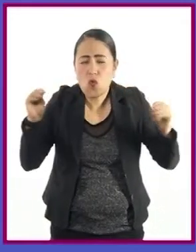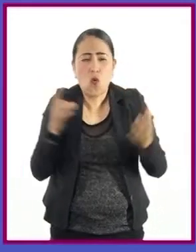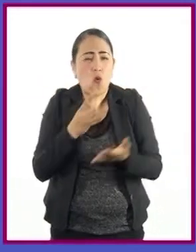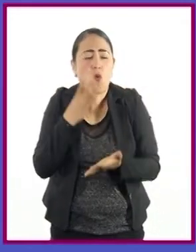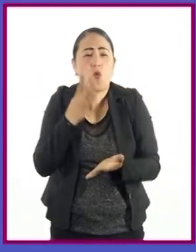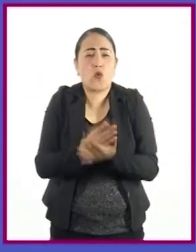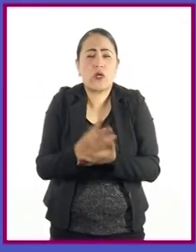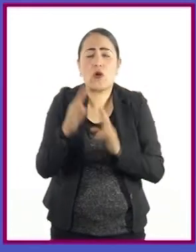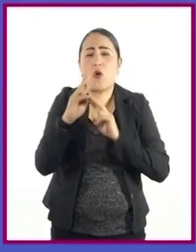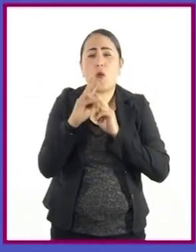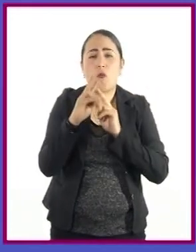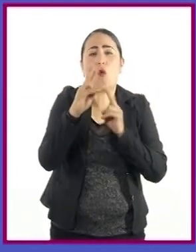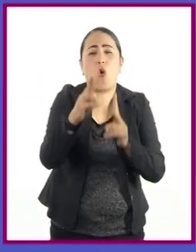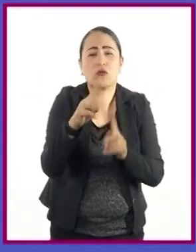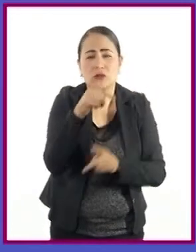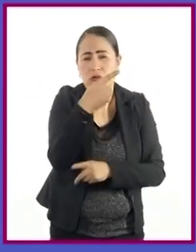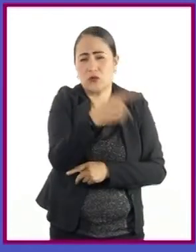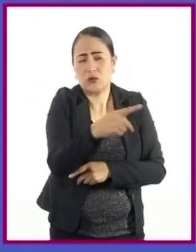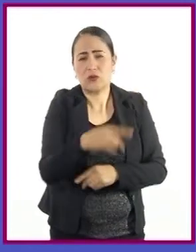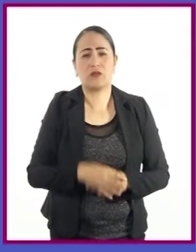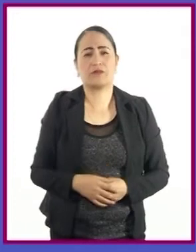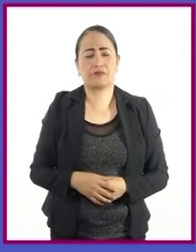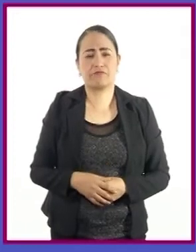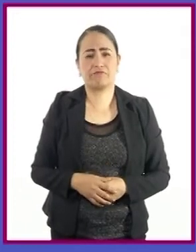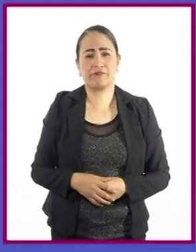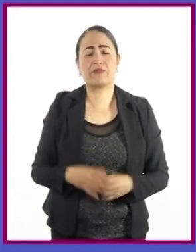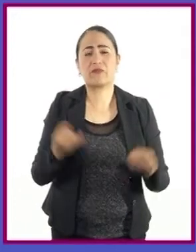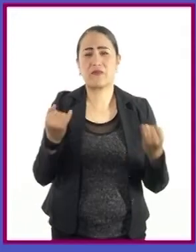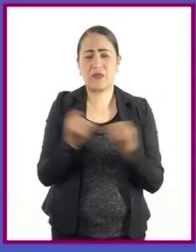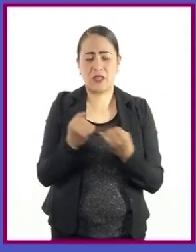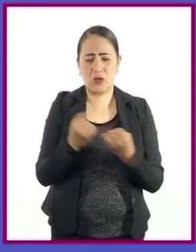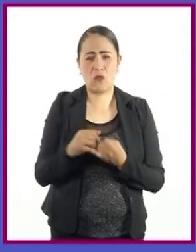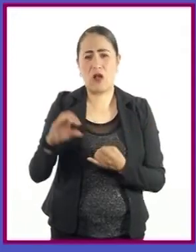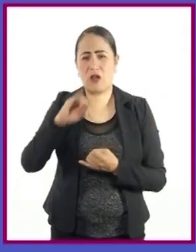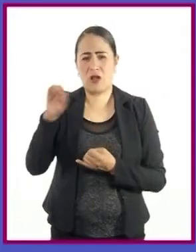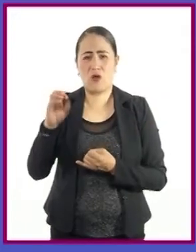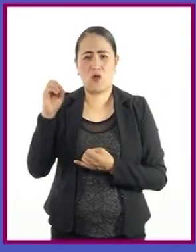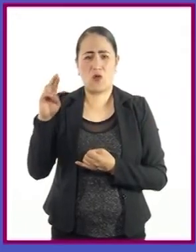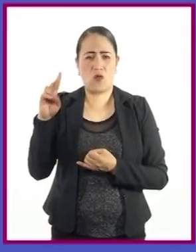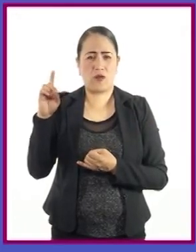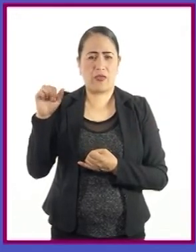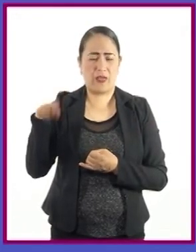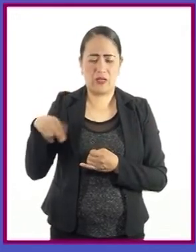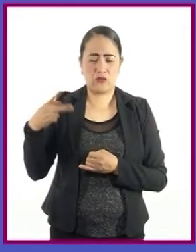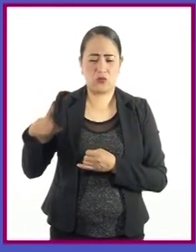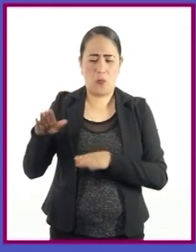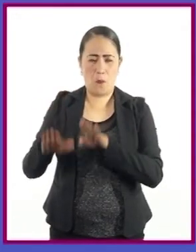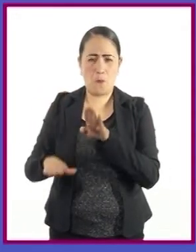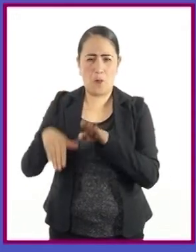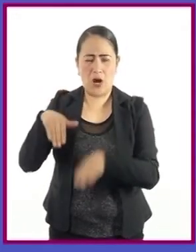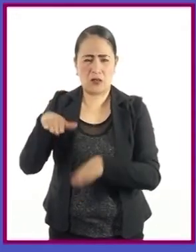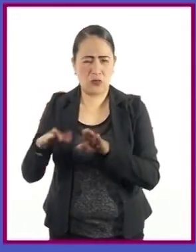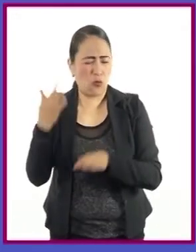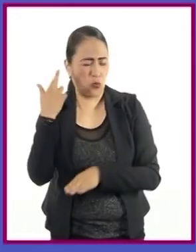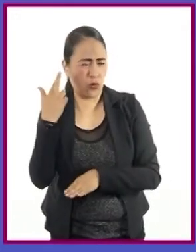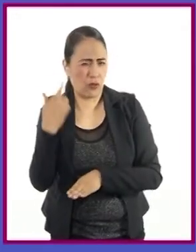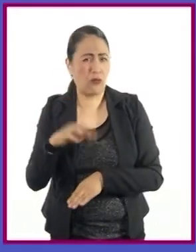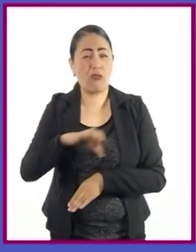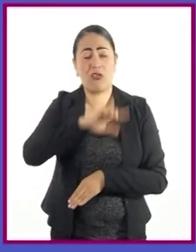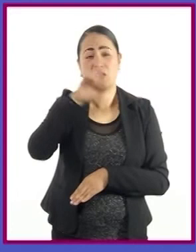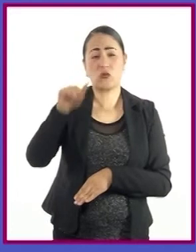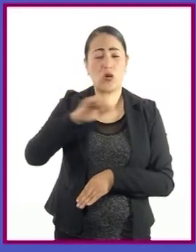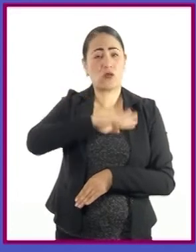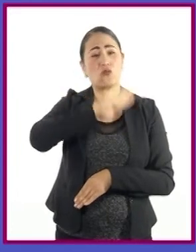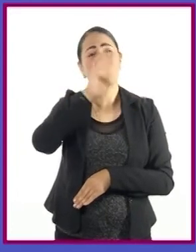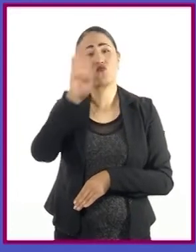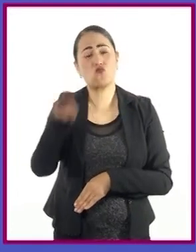monótono que salía de la cama y el rumor ahogado de los eternos pasos de Jordán. Murió, por fin. La sirvienta